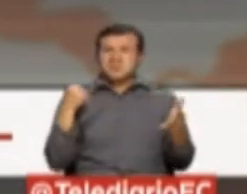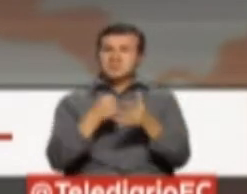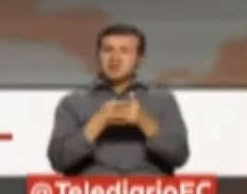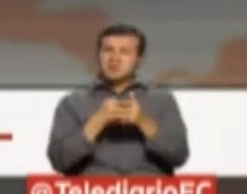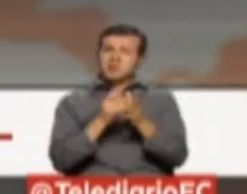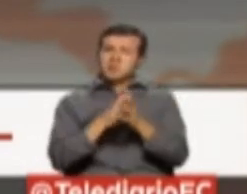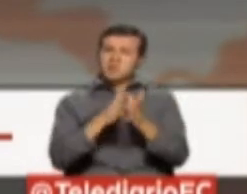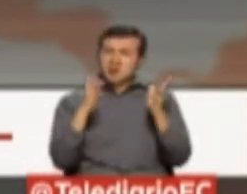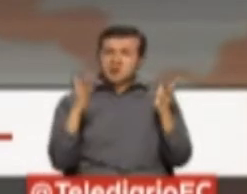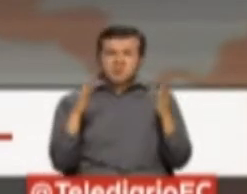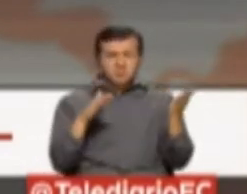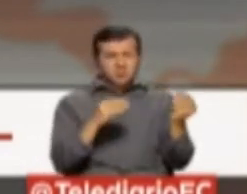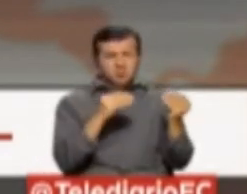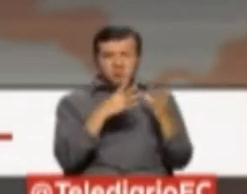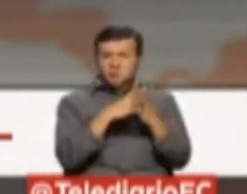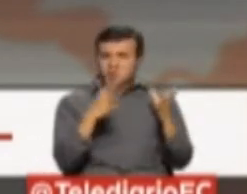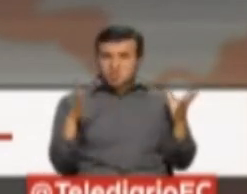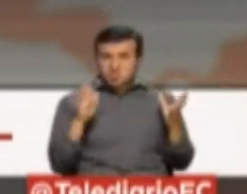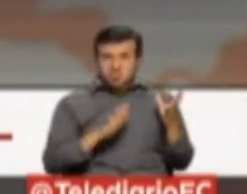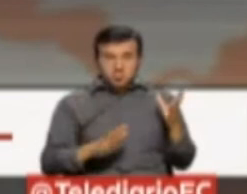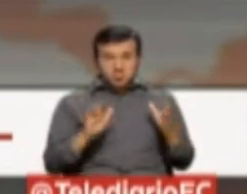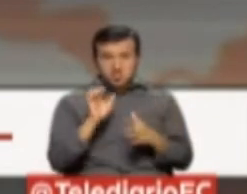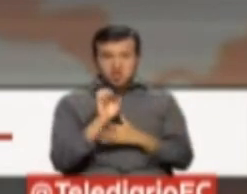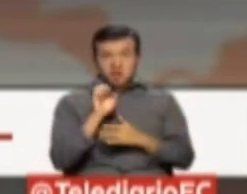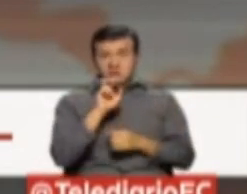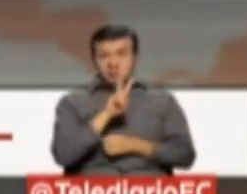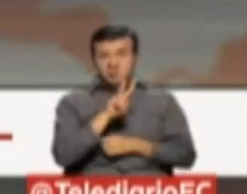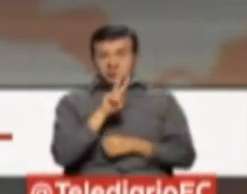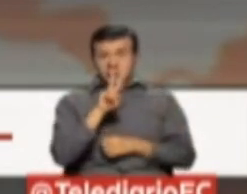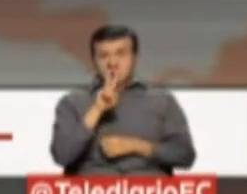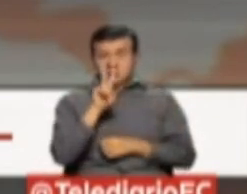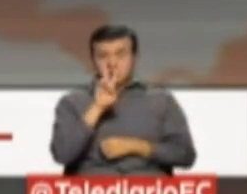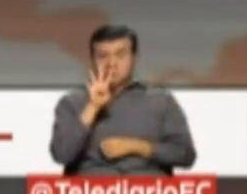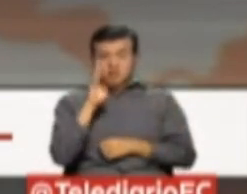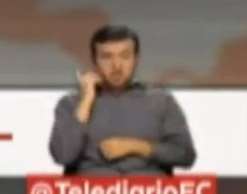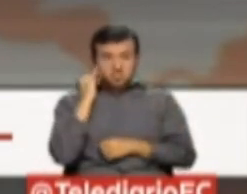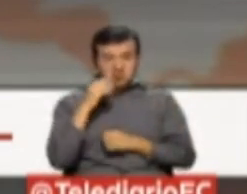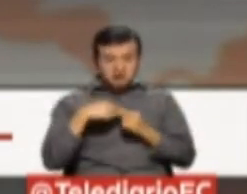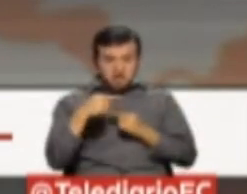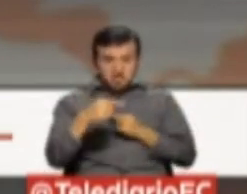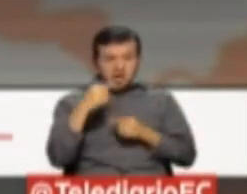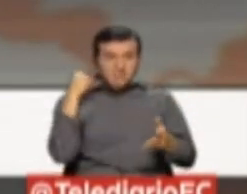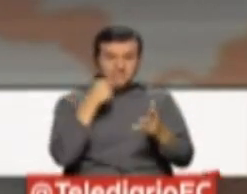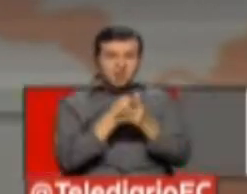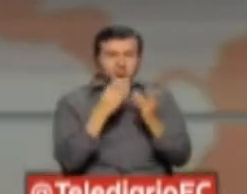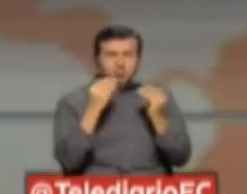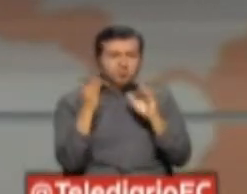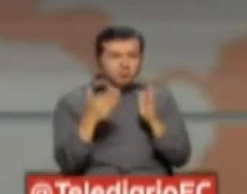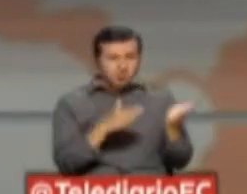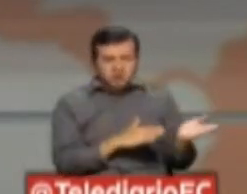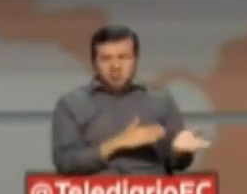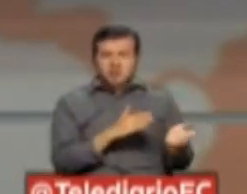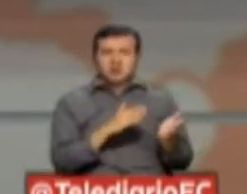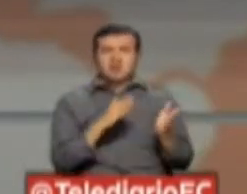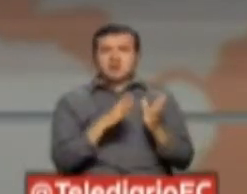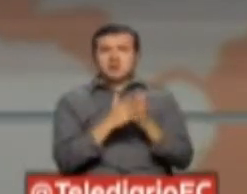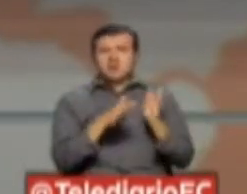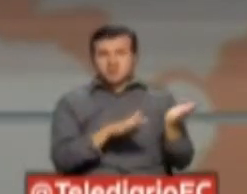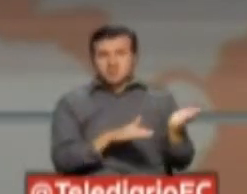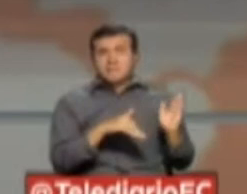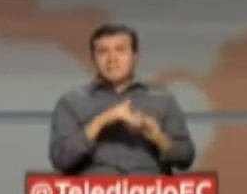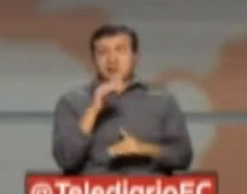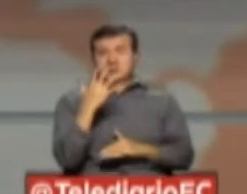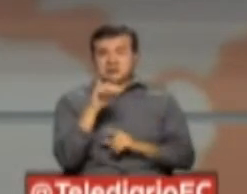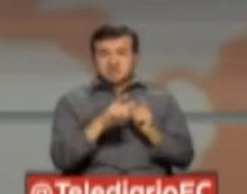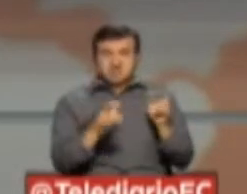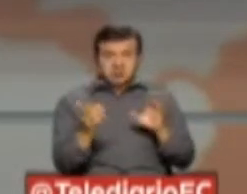magnitud que tenemos tenemos en nuestro país cada 24 días de la periodicidad de un siniestro de magnitud y se considera sin esta magnitud cuando